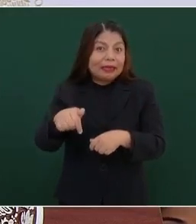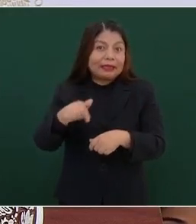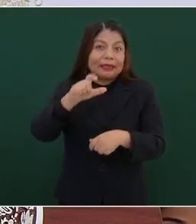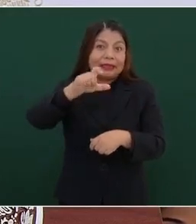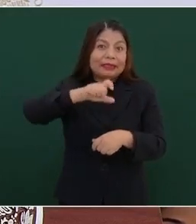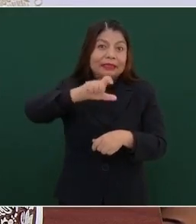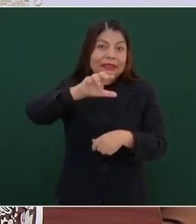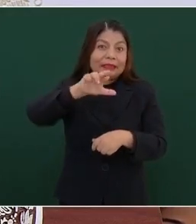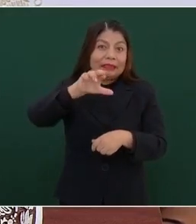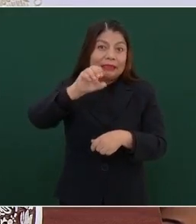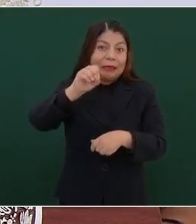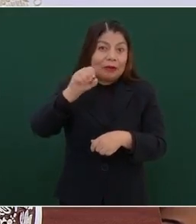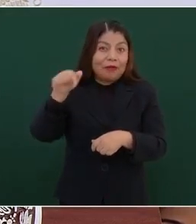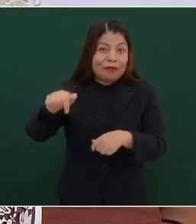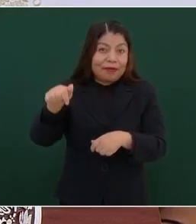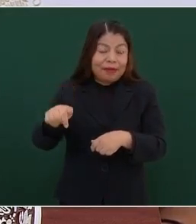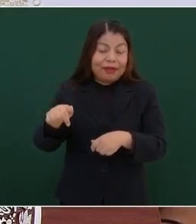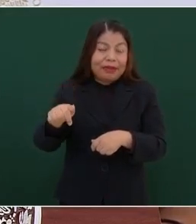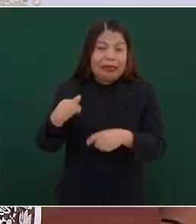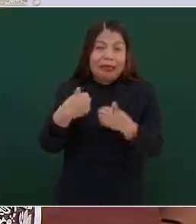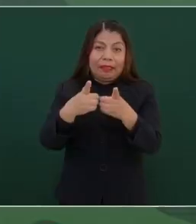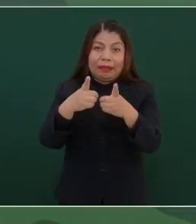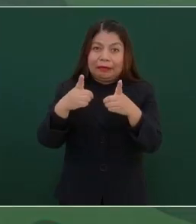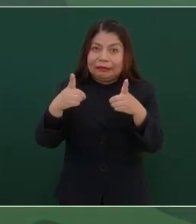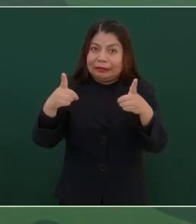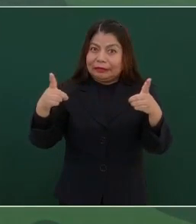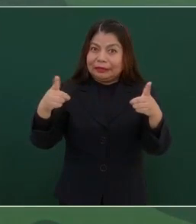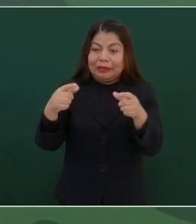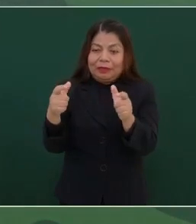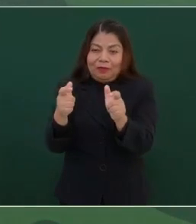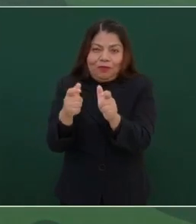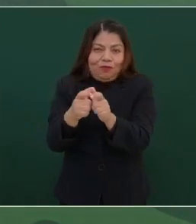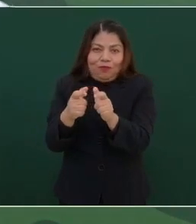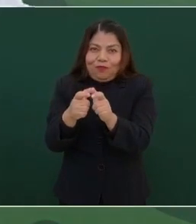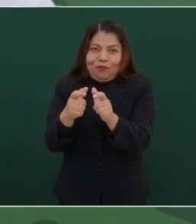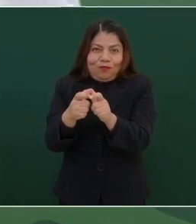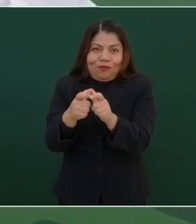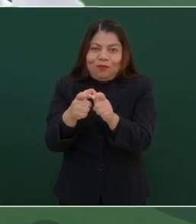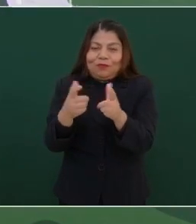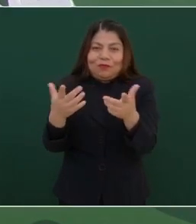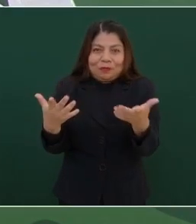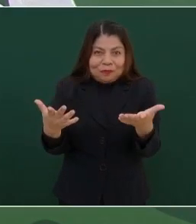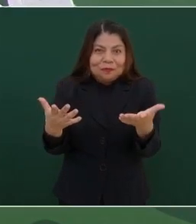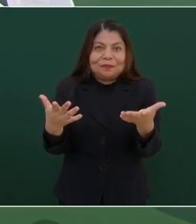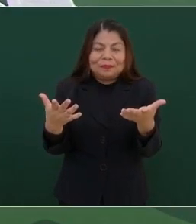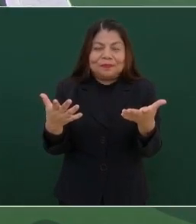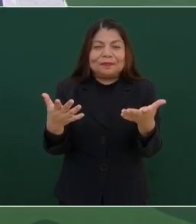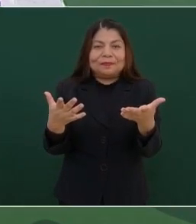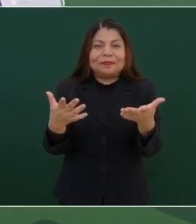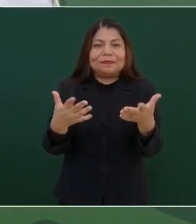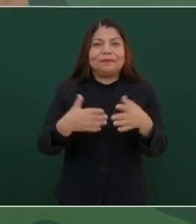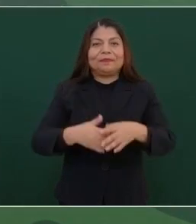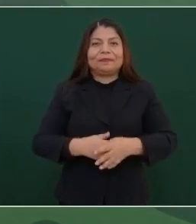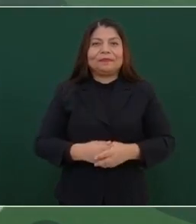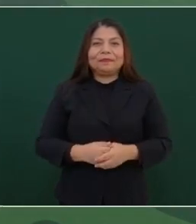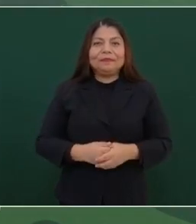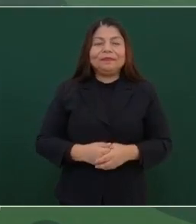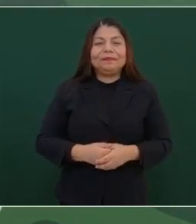comenzó el desarrollo de Cancún. La gente andaba